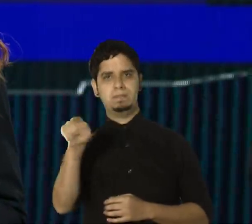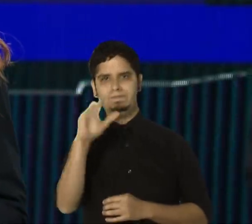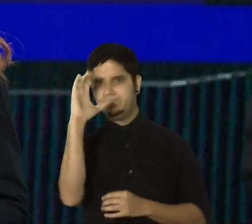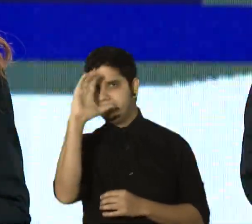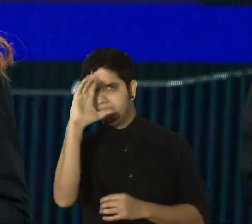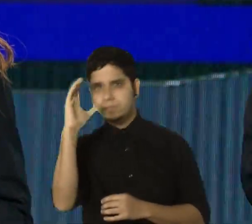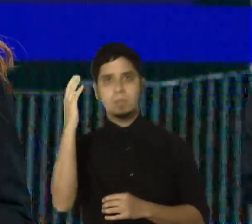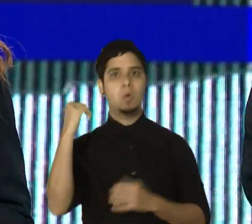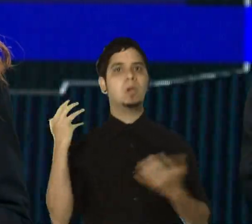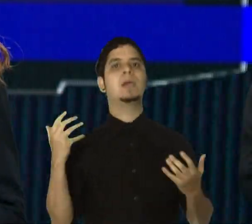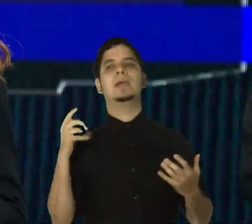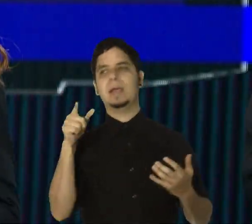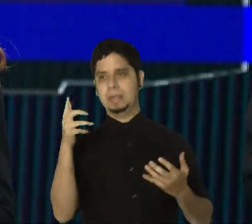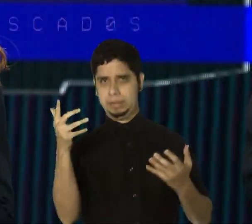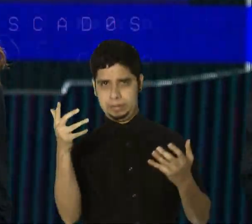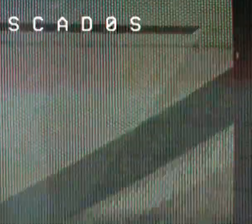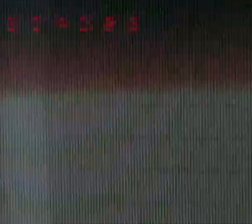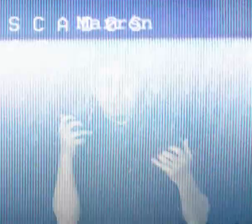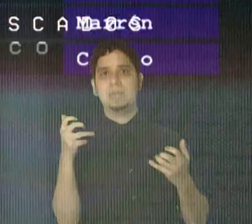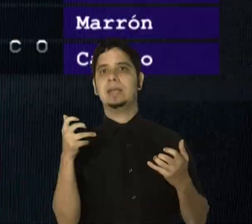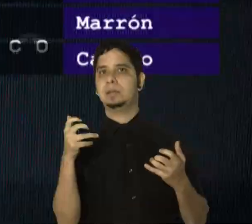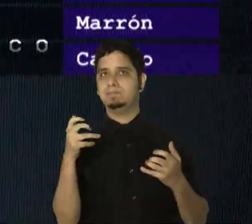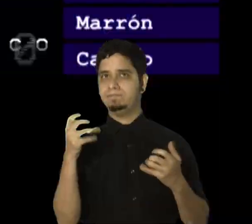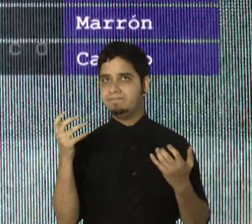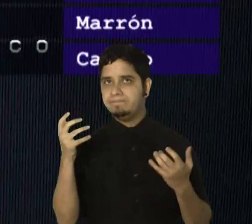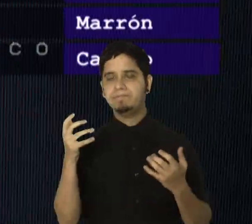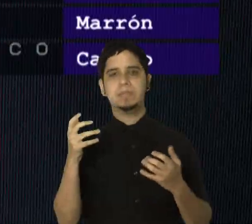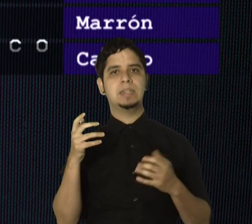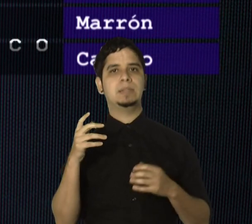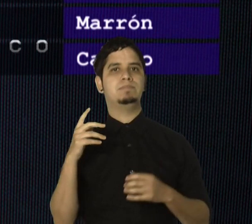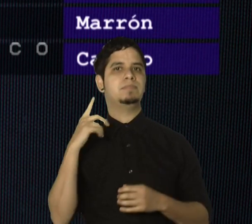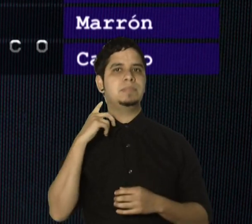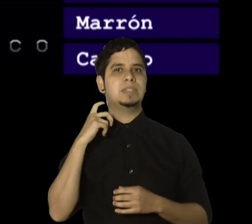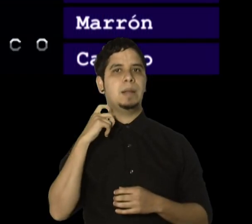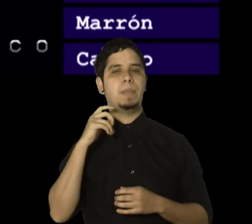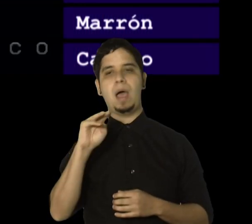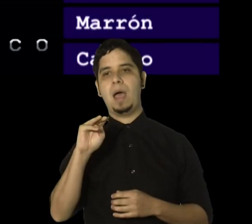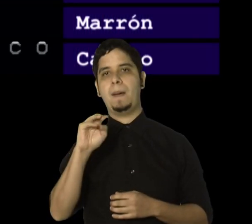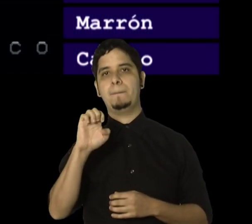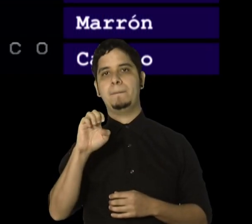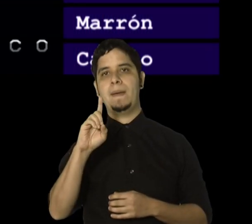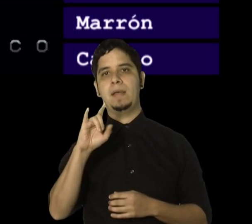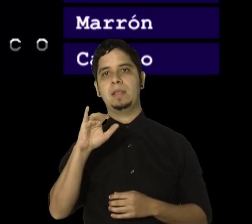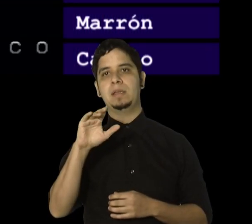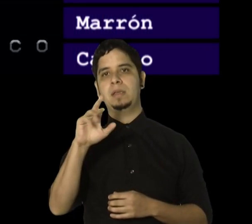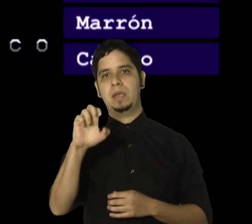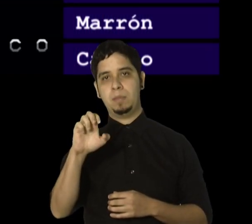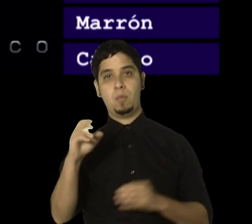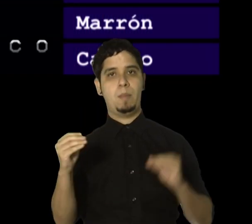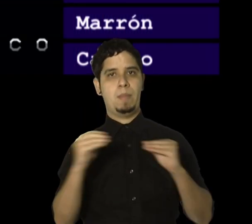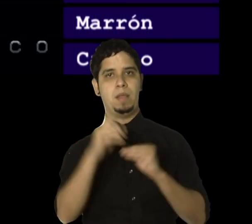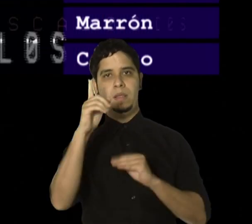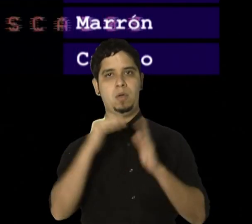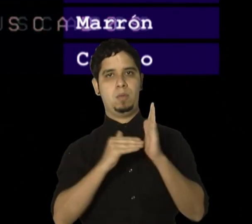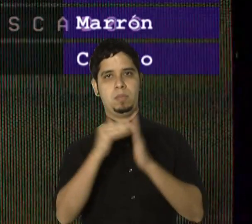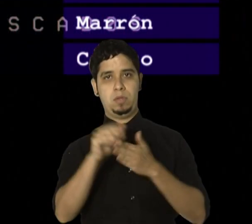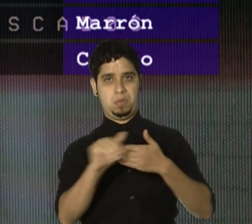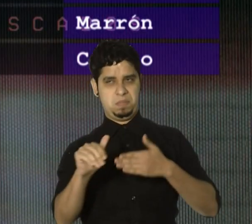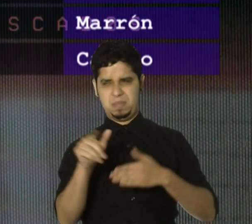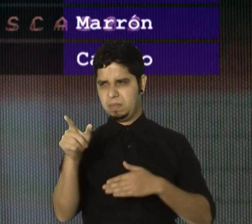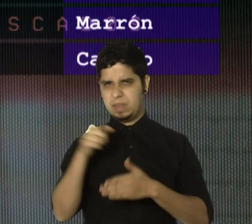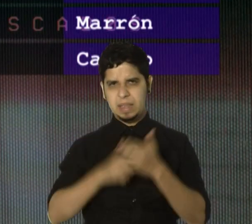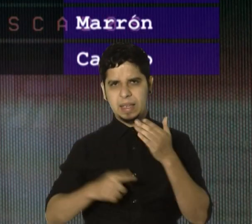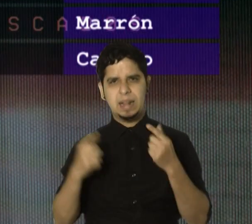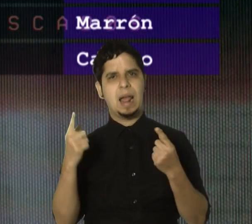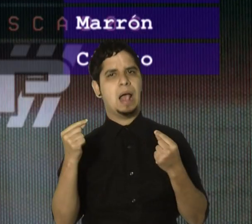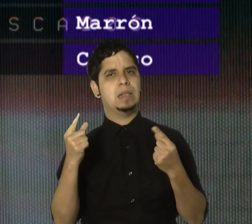un esquema para defraudar al Medicare por más de un millón de dólares. Específicamente, lo que hacía este individuo